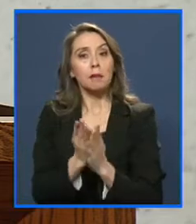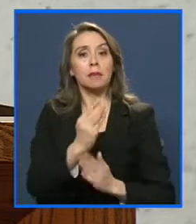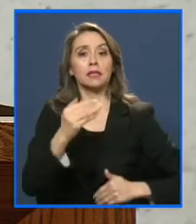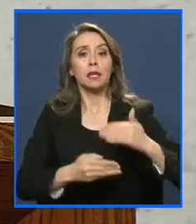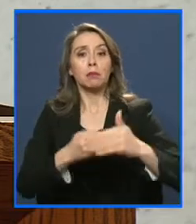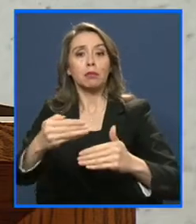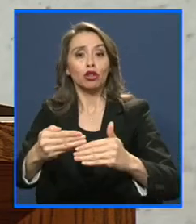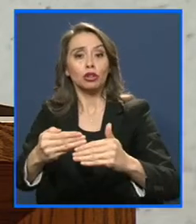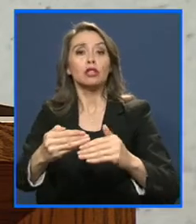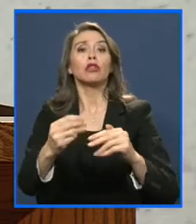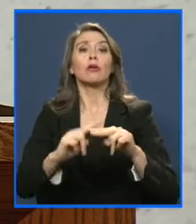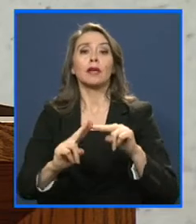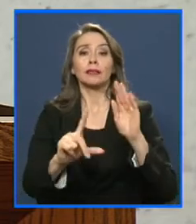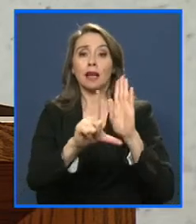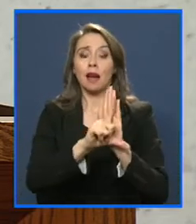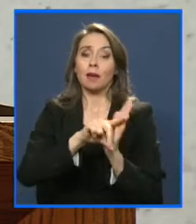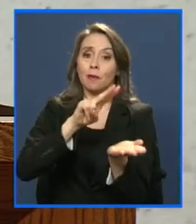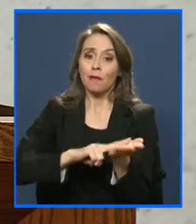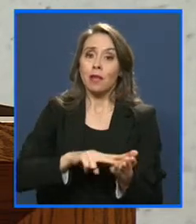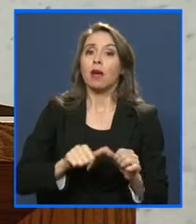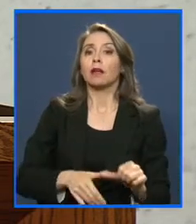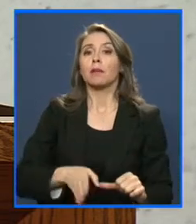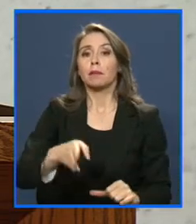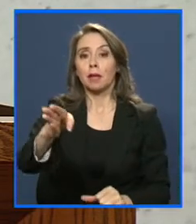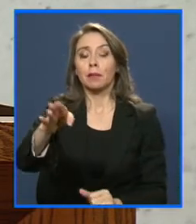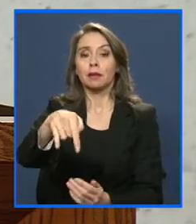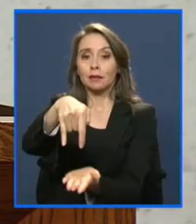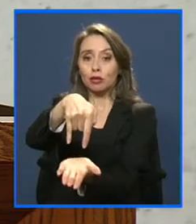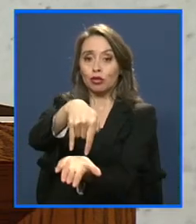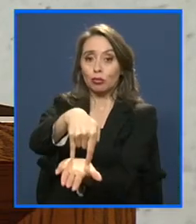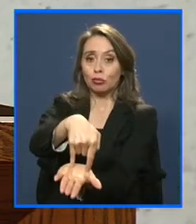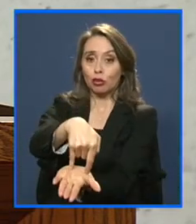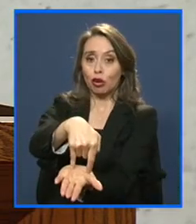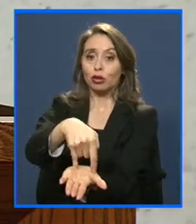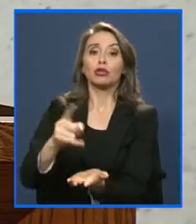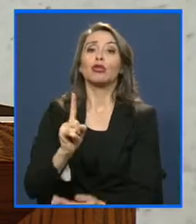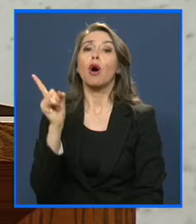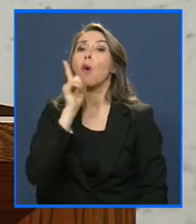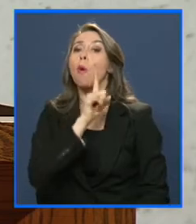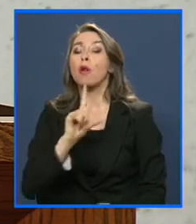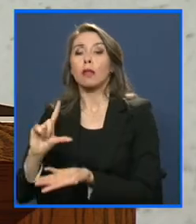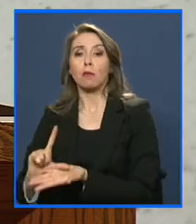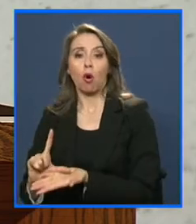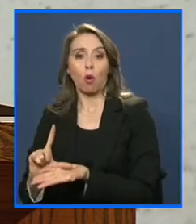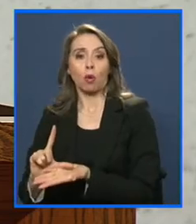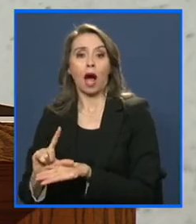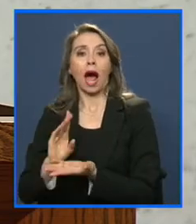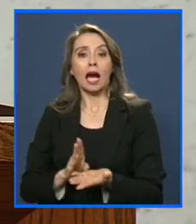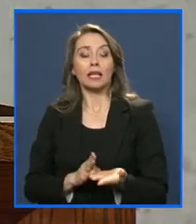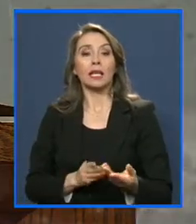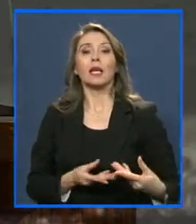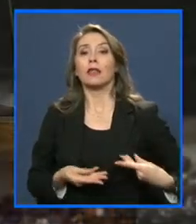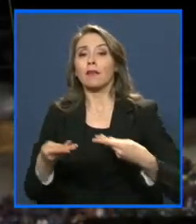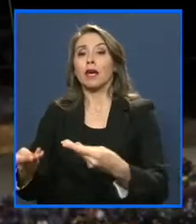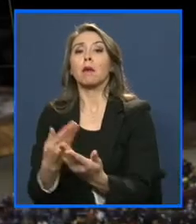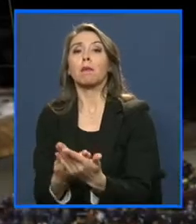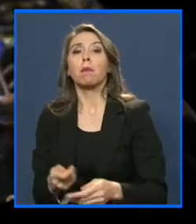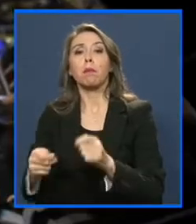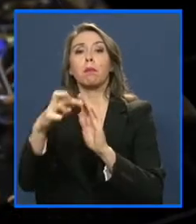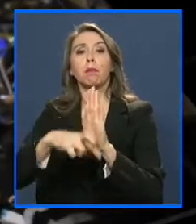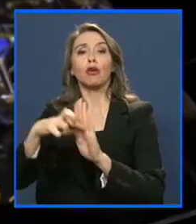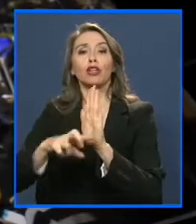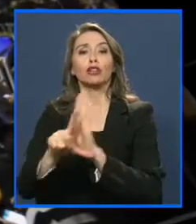legislativo verdadero y permanente el congreso no es el último lugar al que se debe llegar con propuestas de leyes